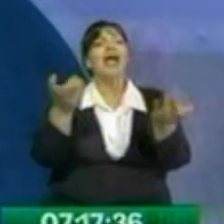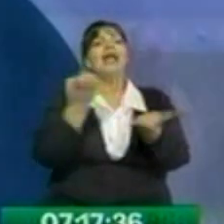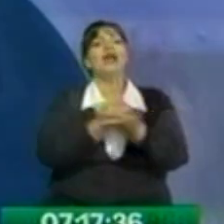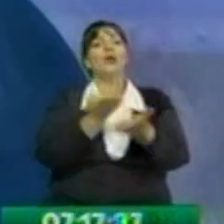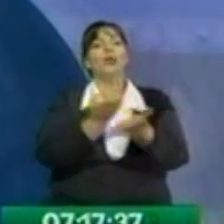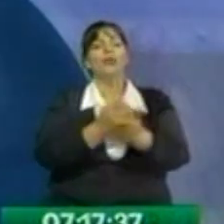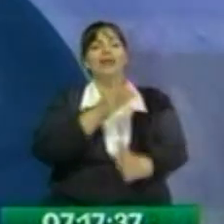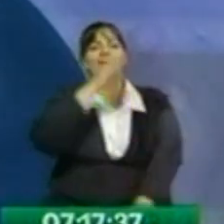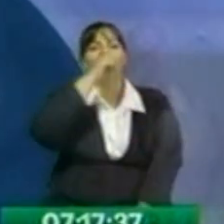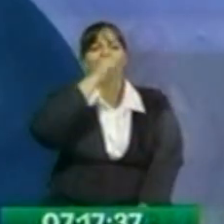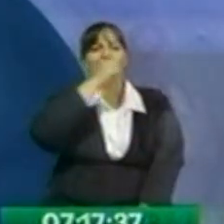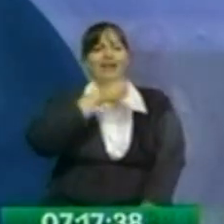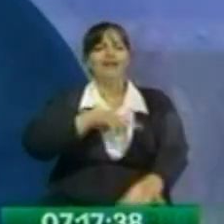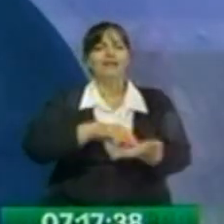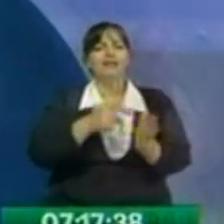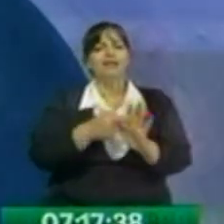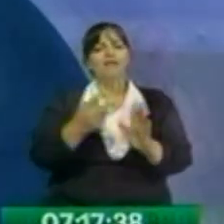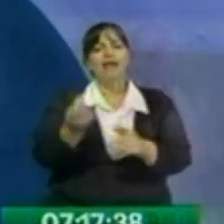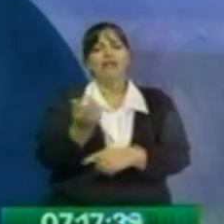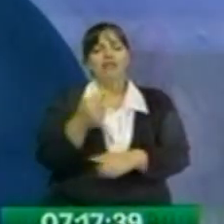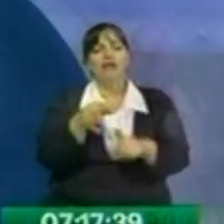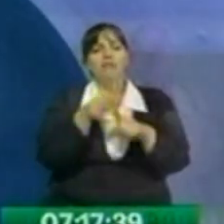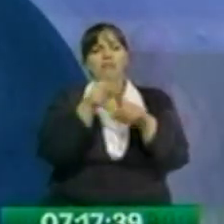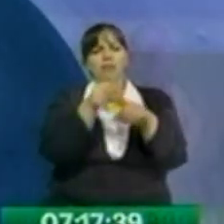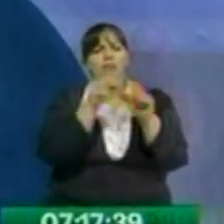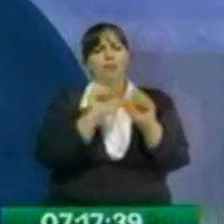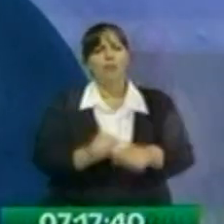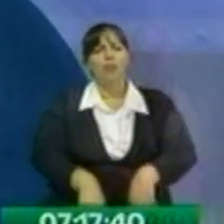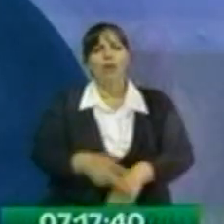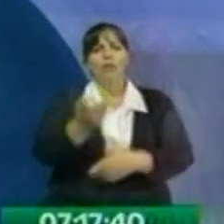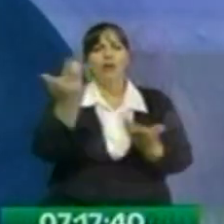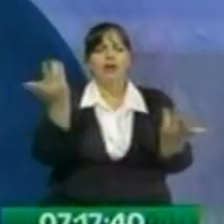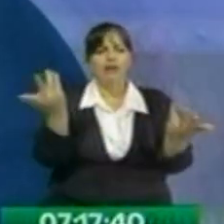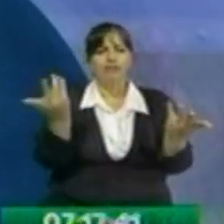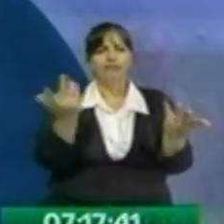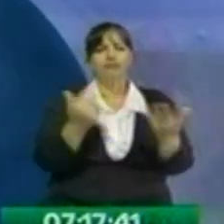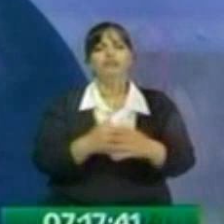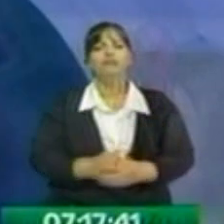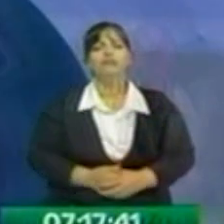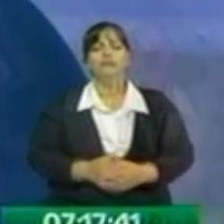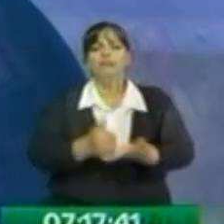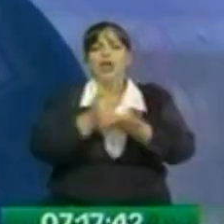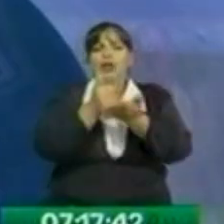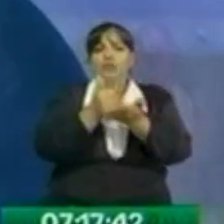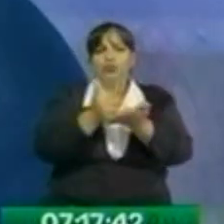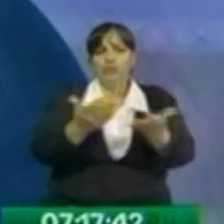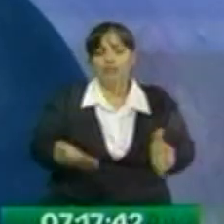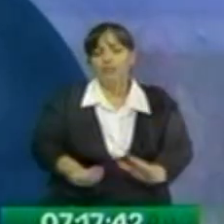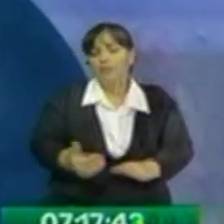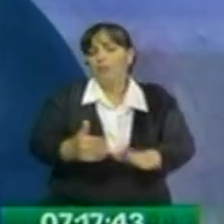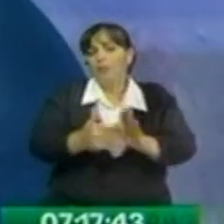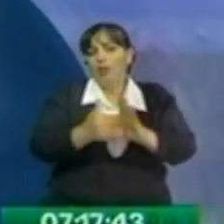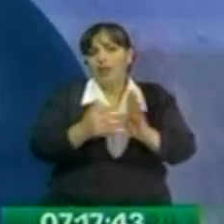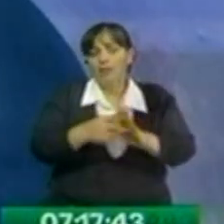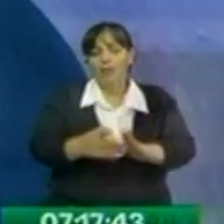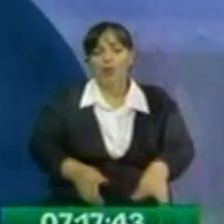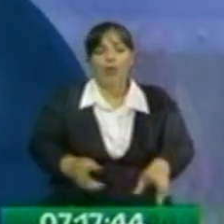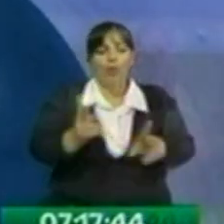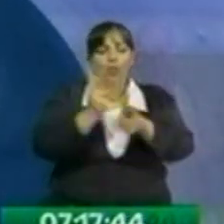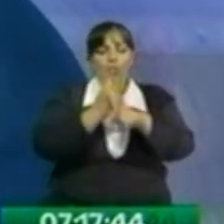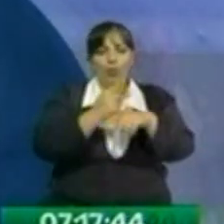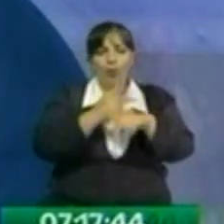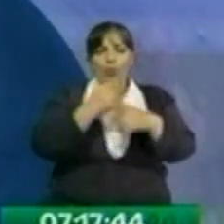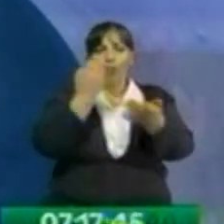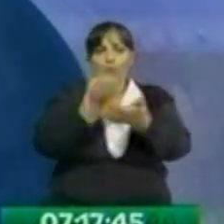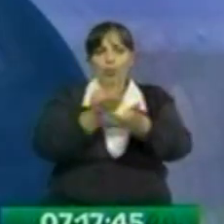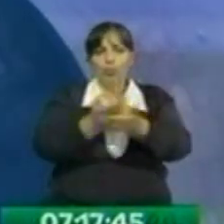como bien lo dices tú, se refiere a el arancel cero para insumos culturales,